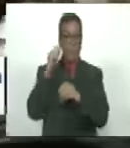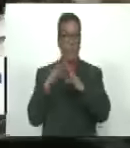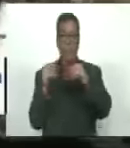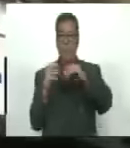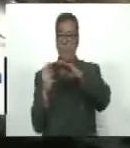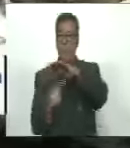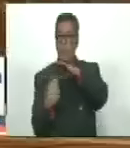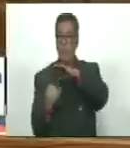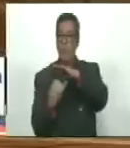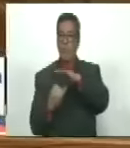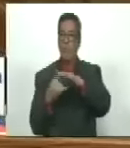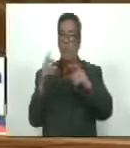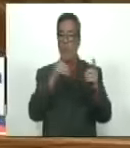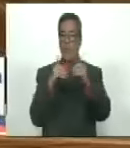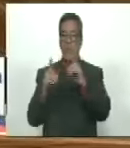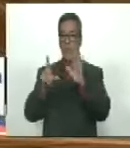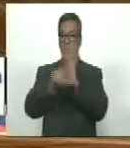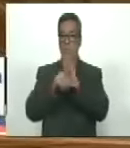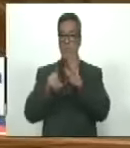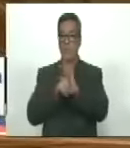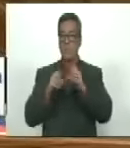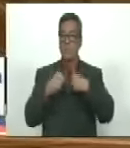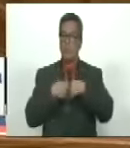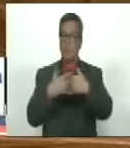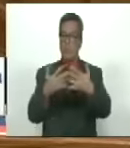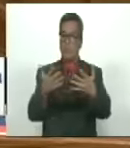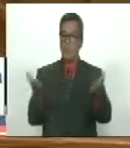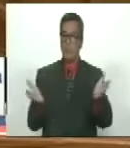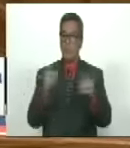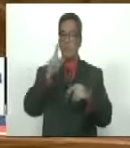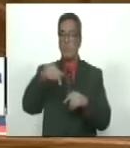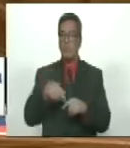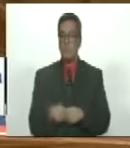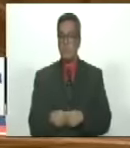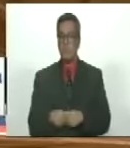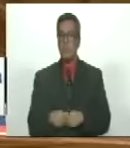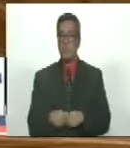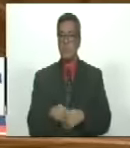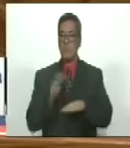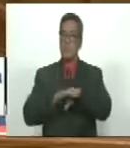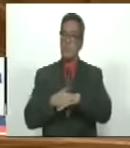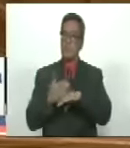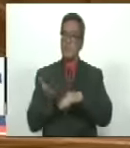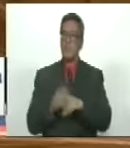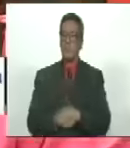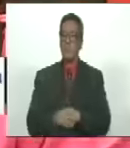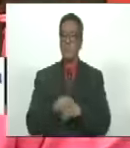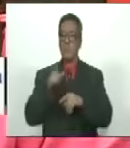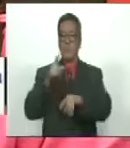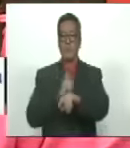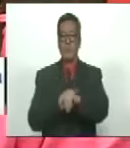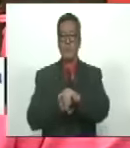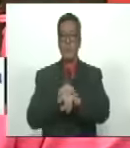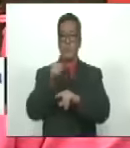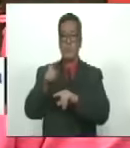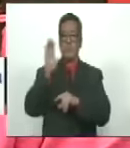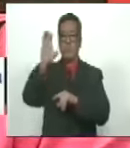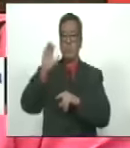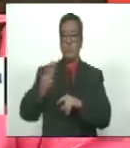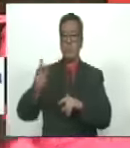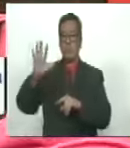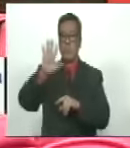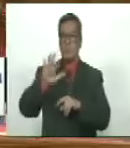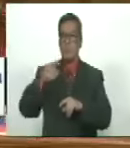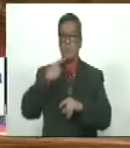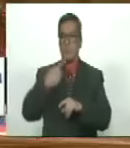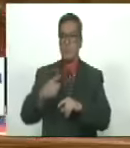instituciones. Este debate de esta ley debe ser amplio, pero además expedito, porque estamos en momentos en que la patria